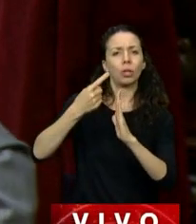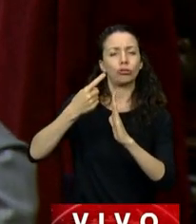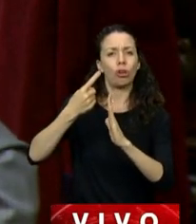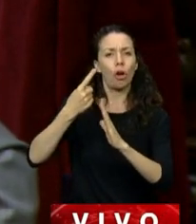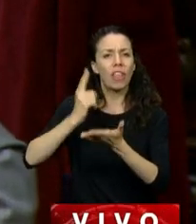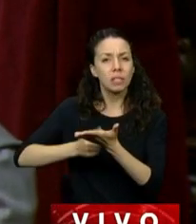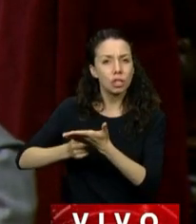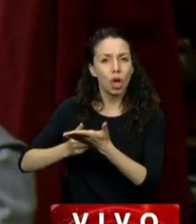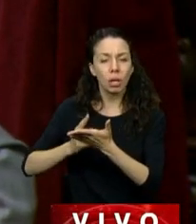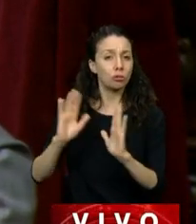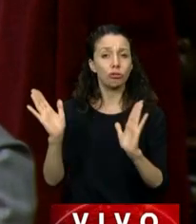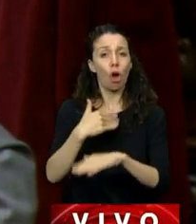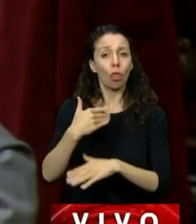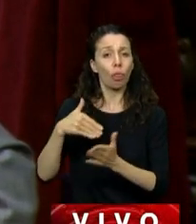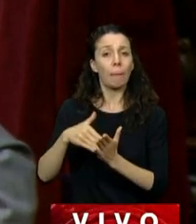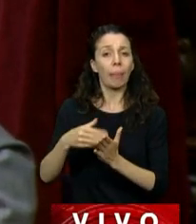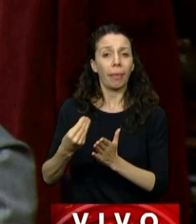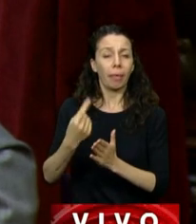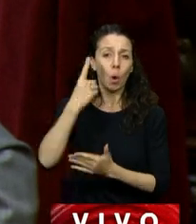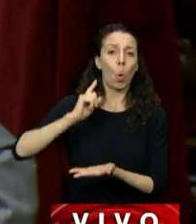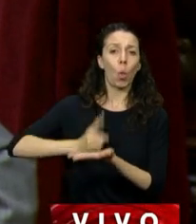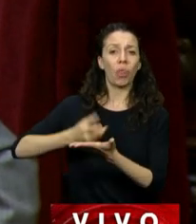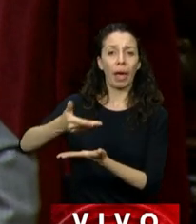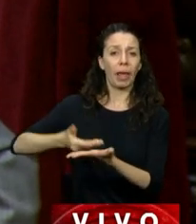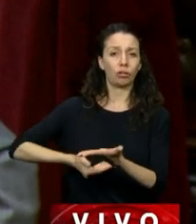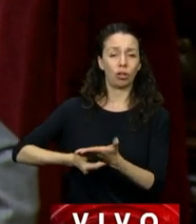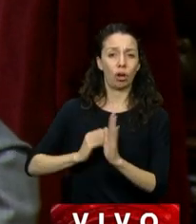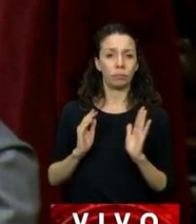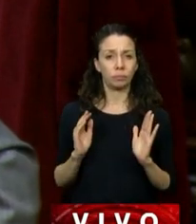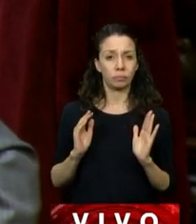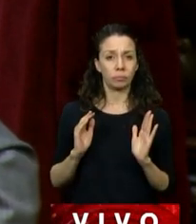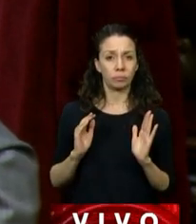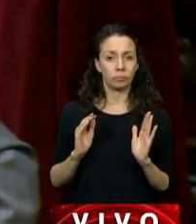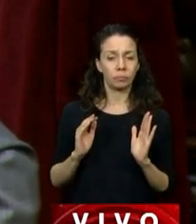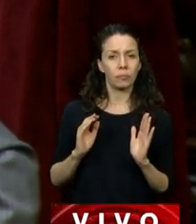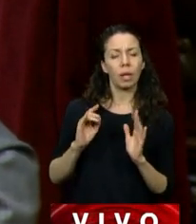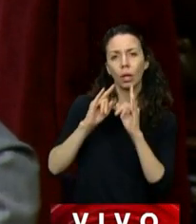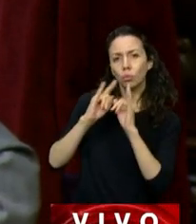a tiro de un decreto. Y creo que dejar al gobierno que decida